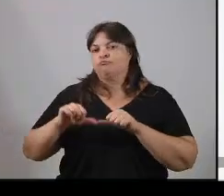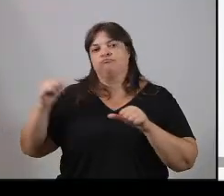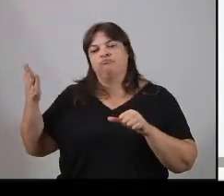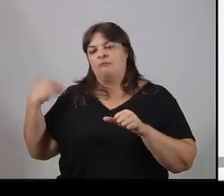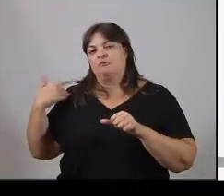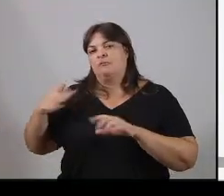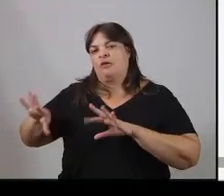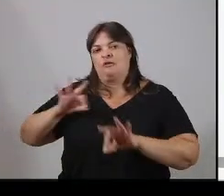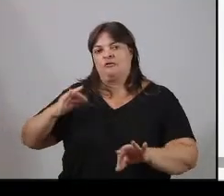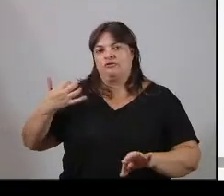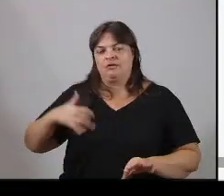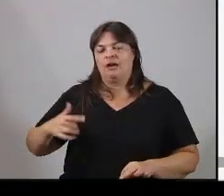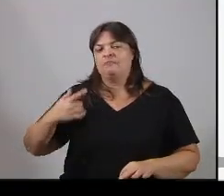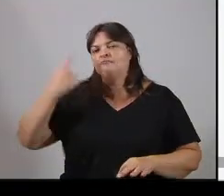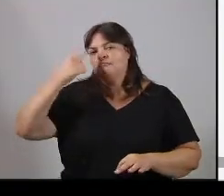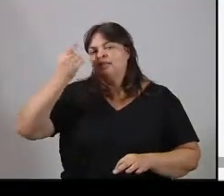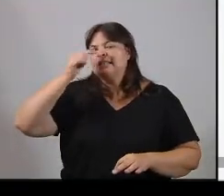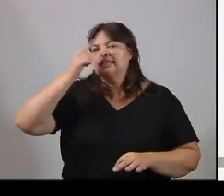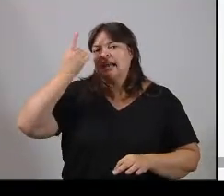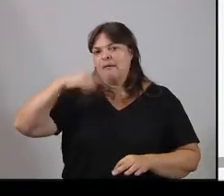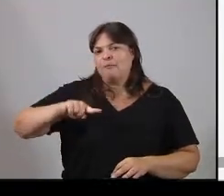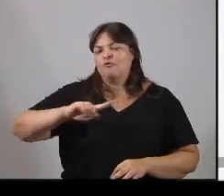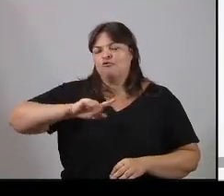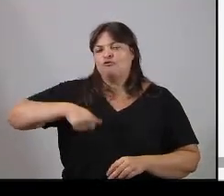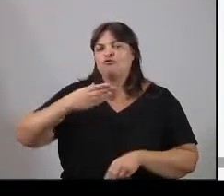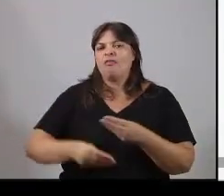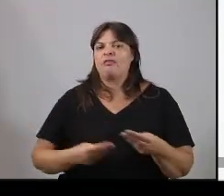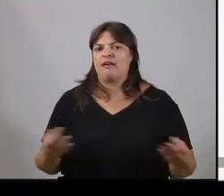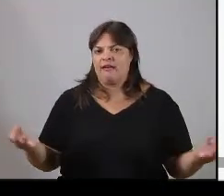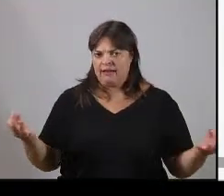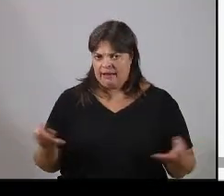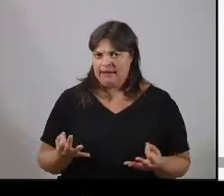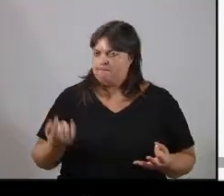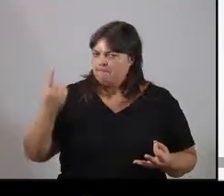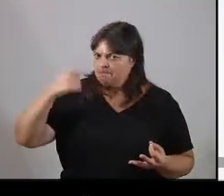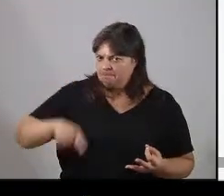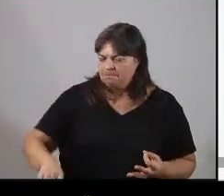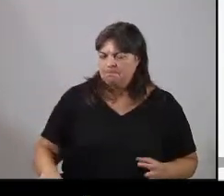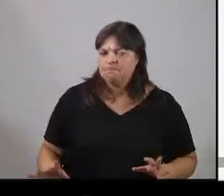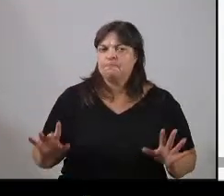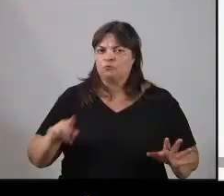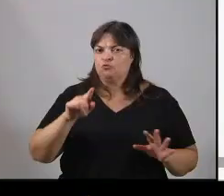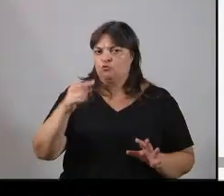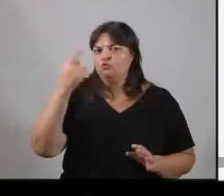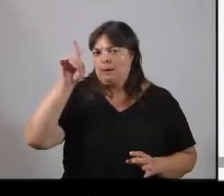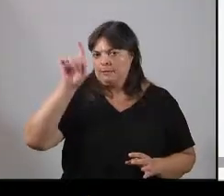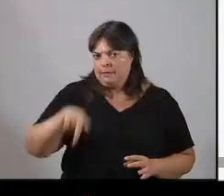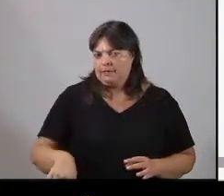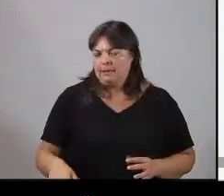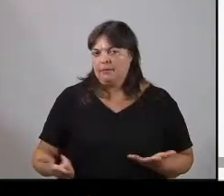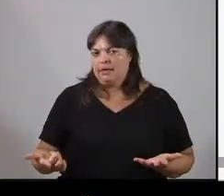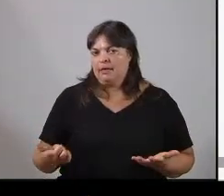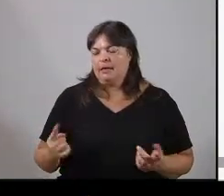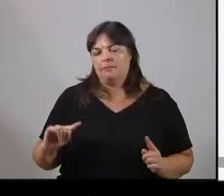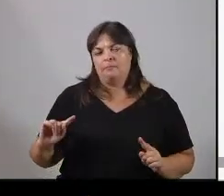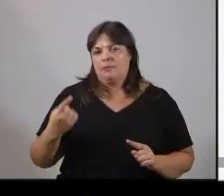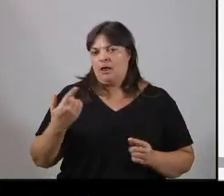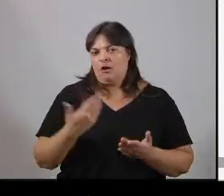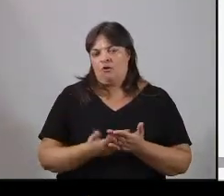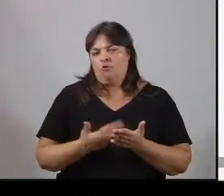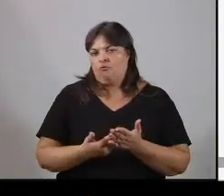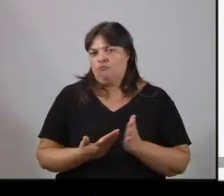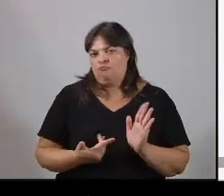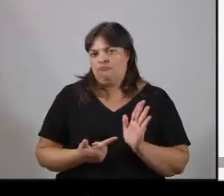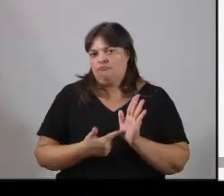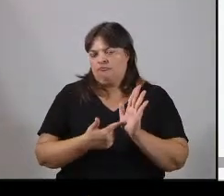y plenamente conscientes de lo que hacemos, ¿no? Pero es algo que, y sabes bien, siempre se pone encima de la mesa, ¿no? muchas veces